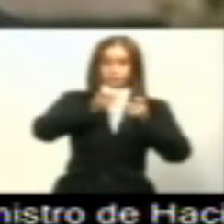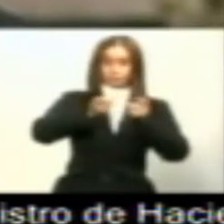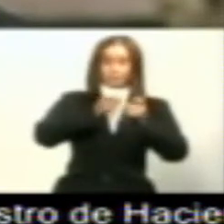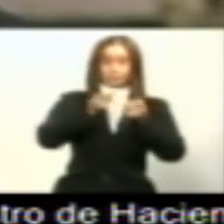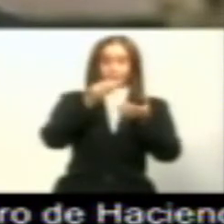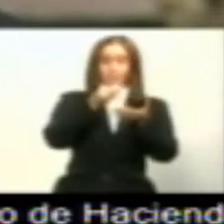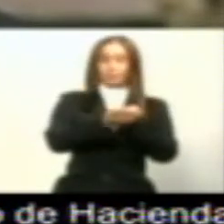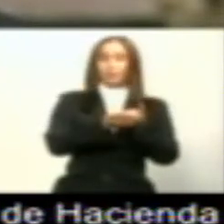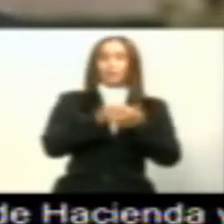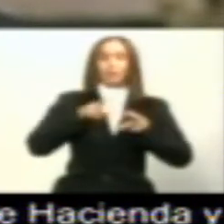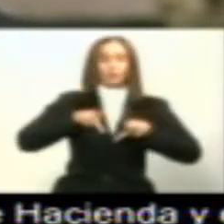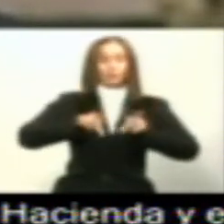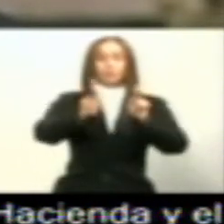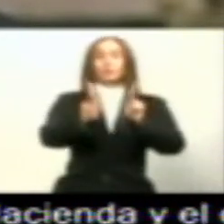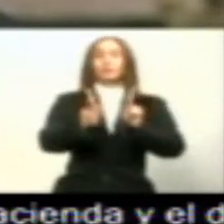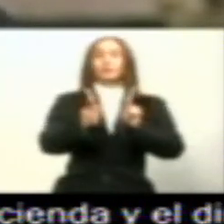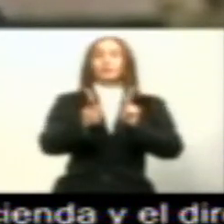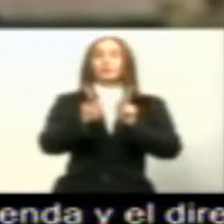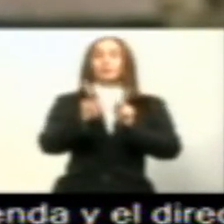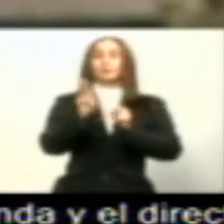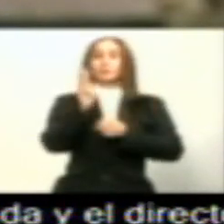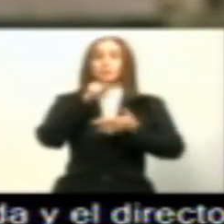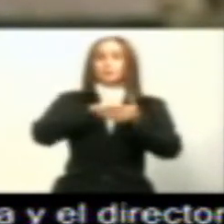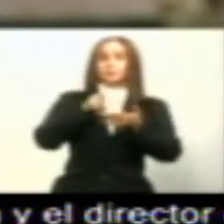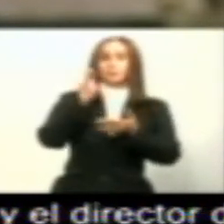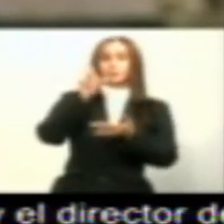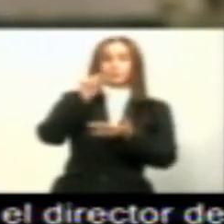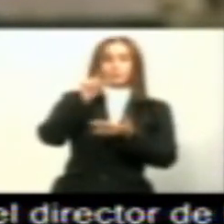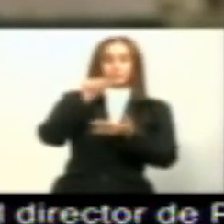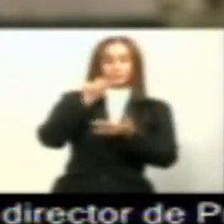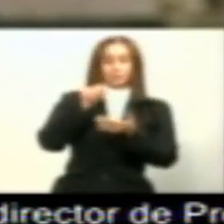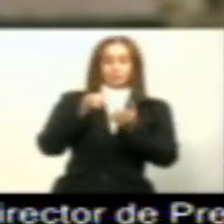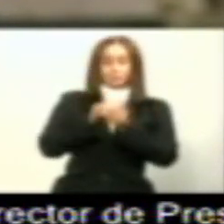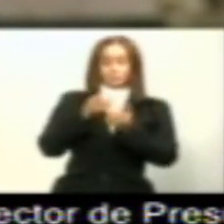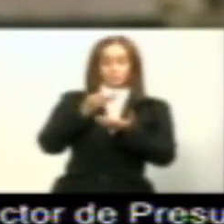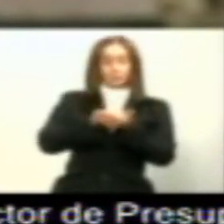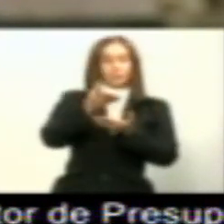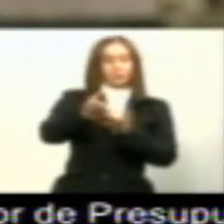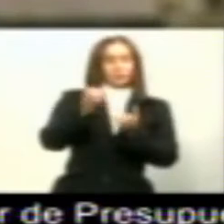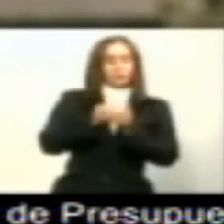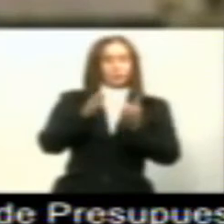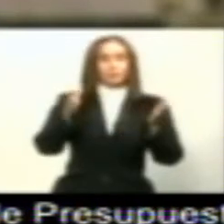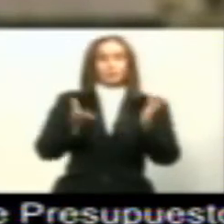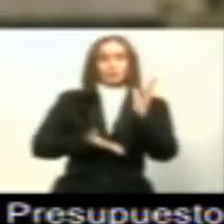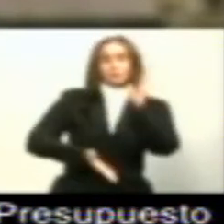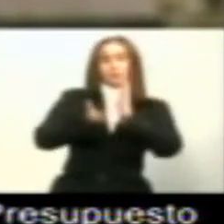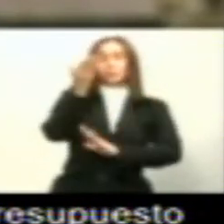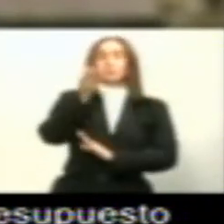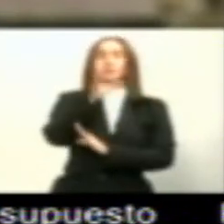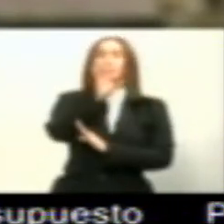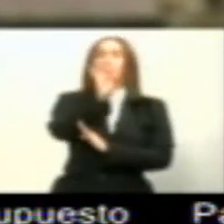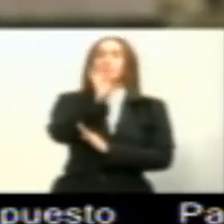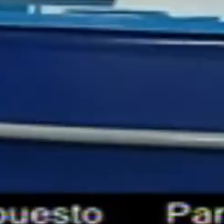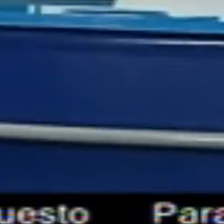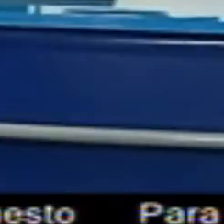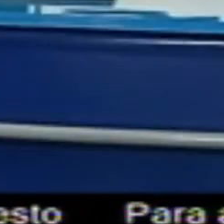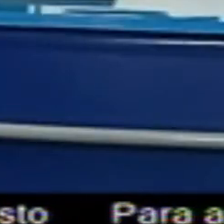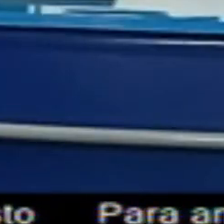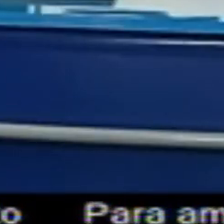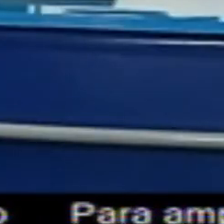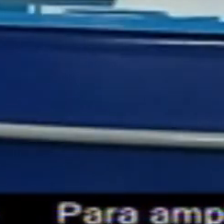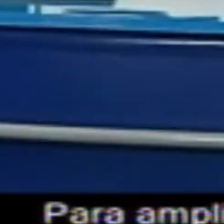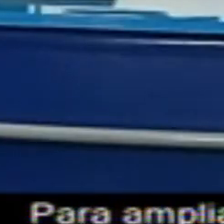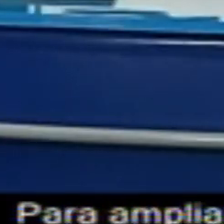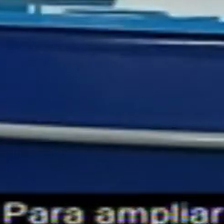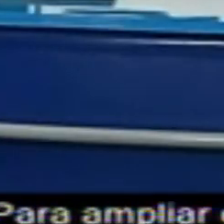este permitió que en el 2020 el gasto público ascendiera a 978 mil millones. También